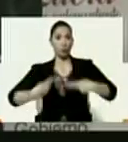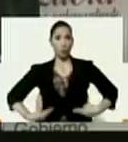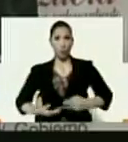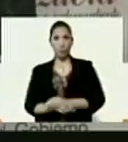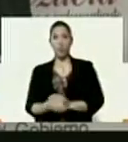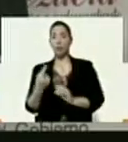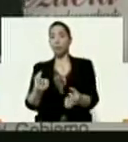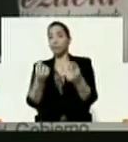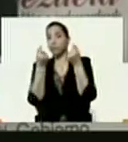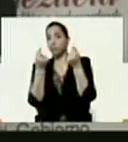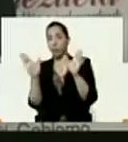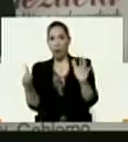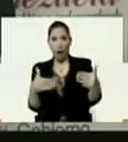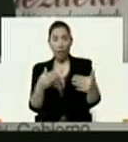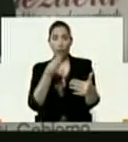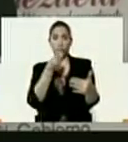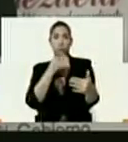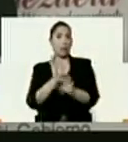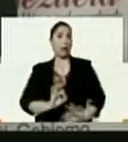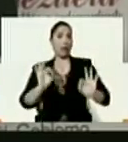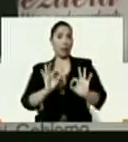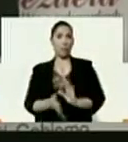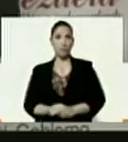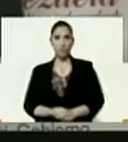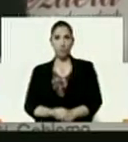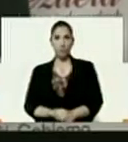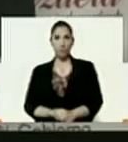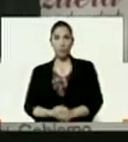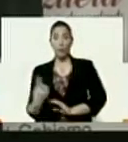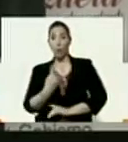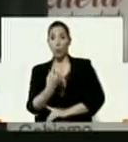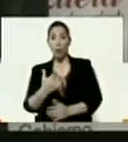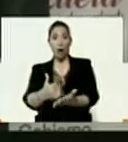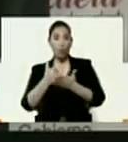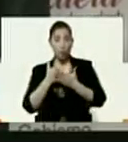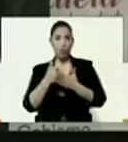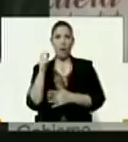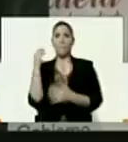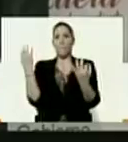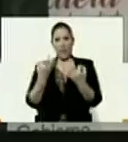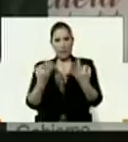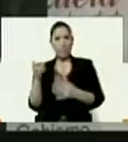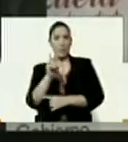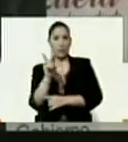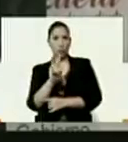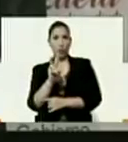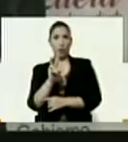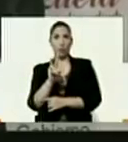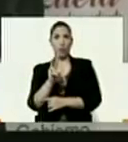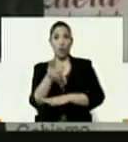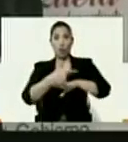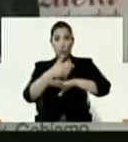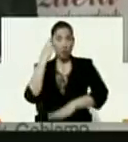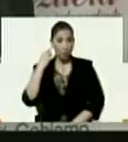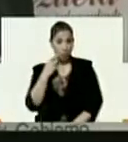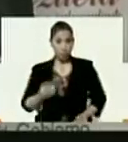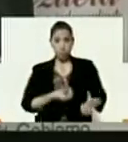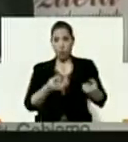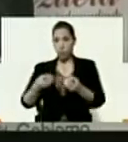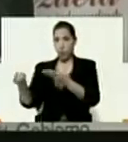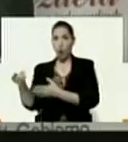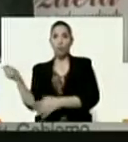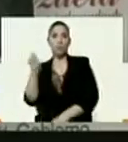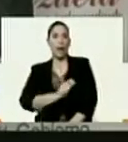Ni una sola caja con comida. La única ayuda que realmente reciben los venezolanos y las venezolanas es la que el gobierno bolivariano les proporciona todos los